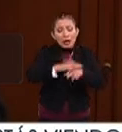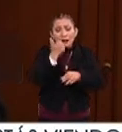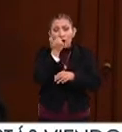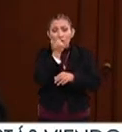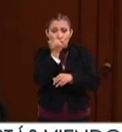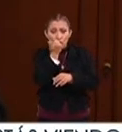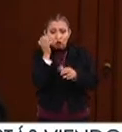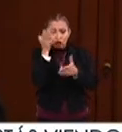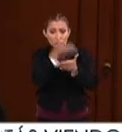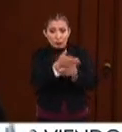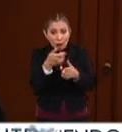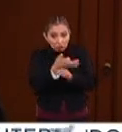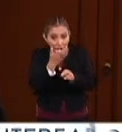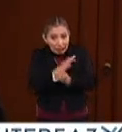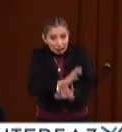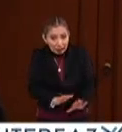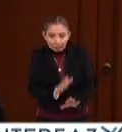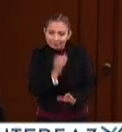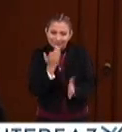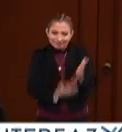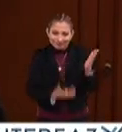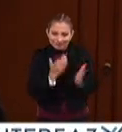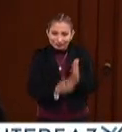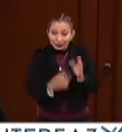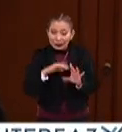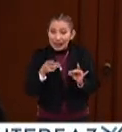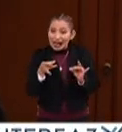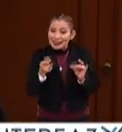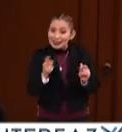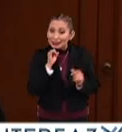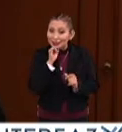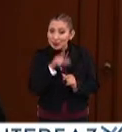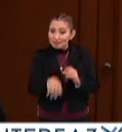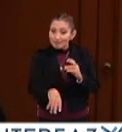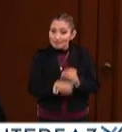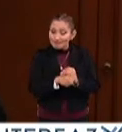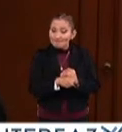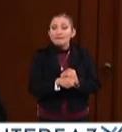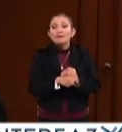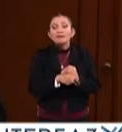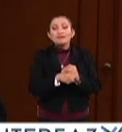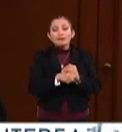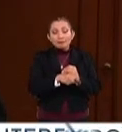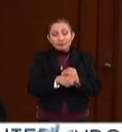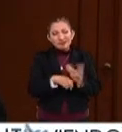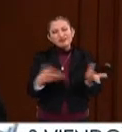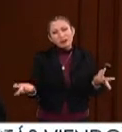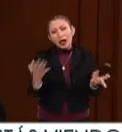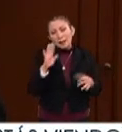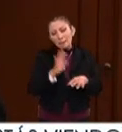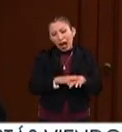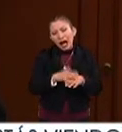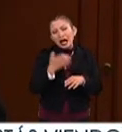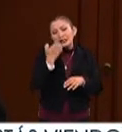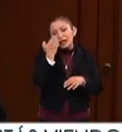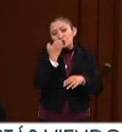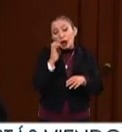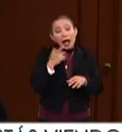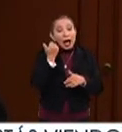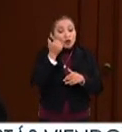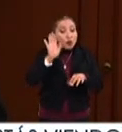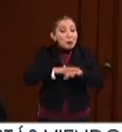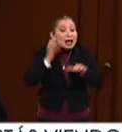mayor, pero eso no es suficiente. Necesitamos calidad. Es decir, ampliar la matrícula por